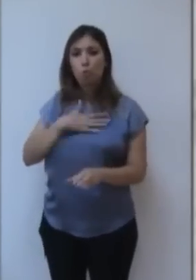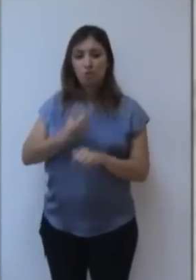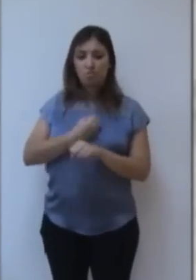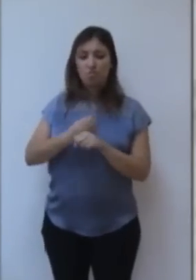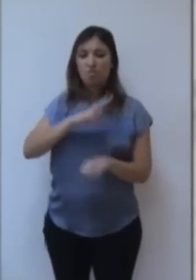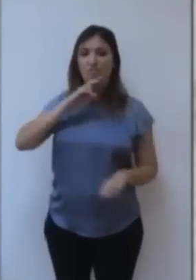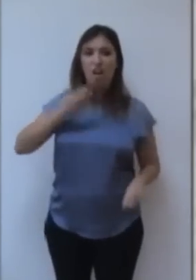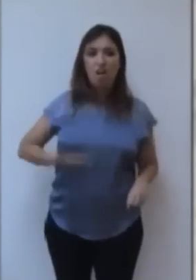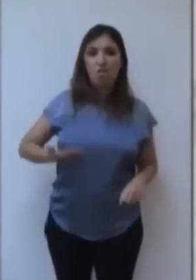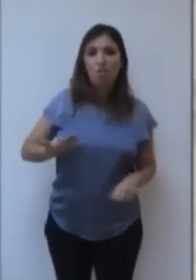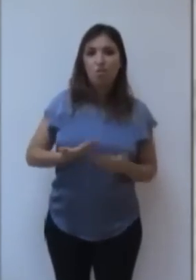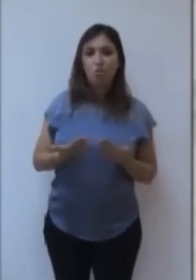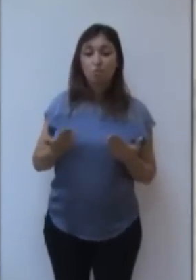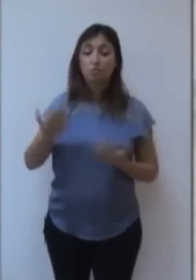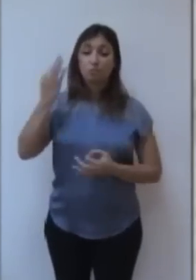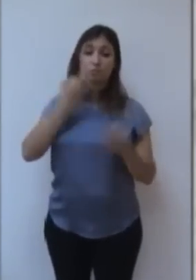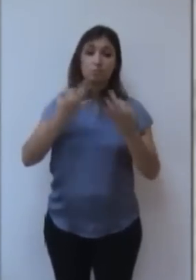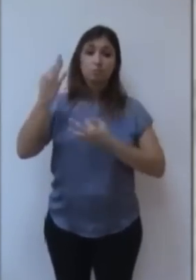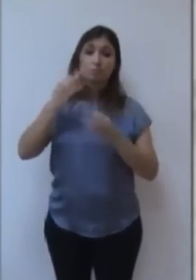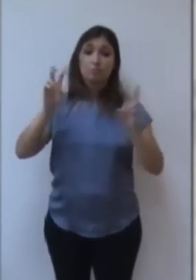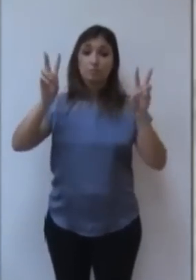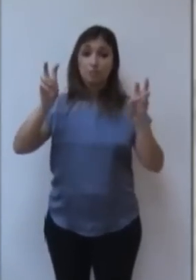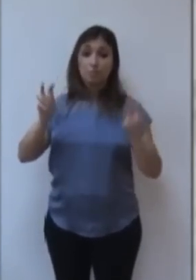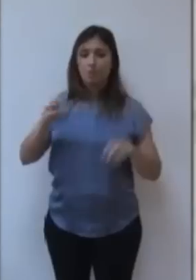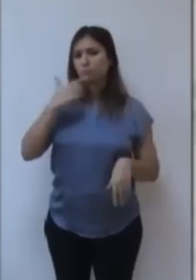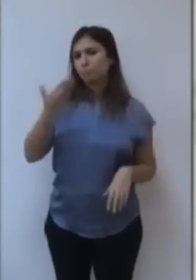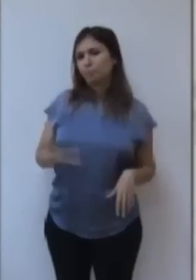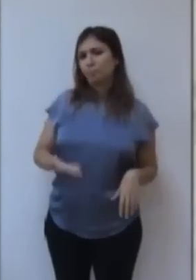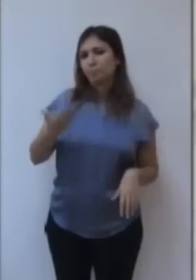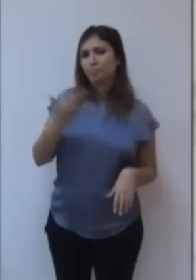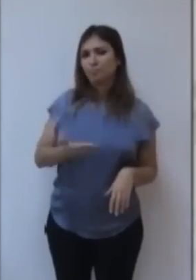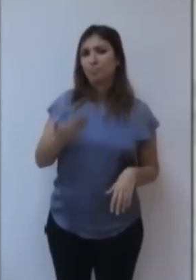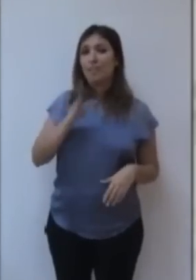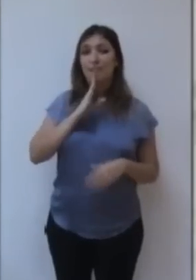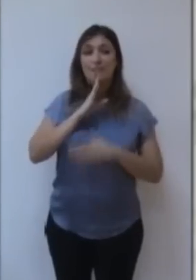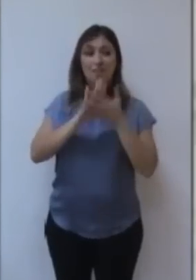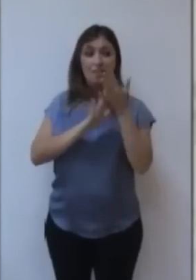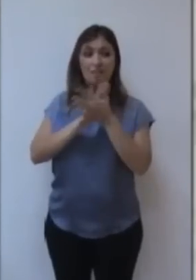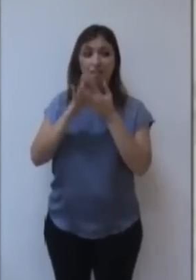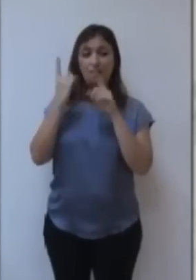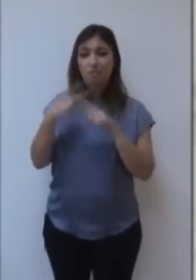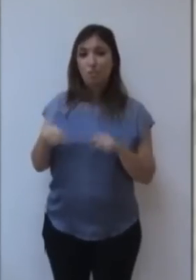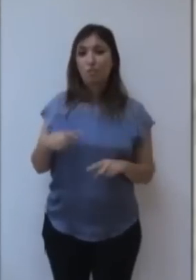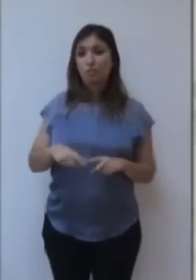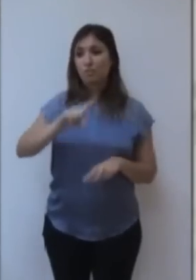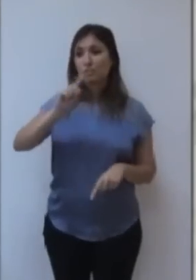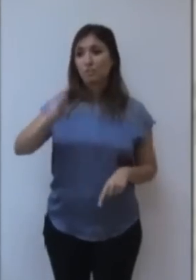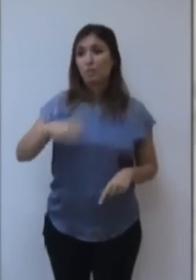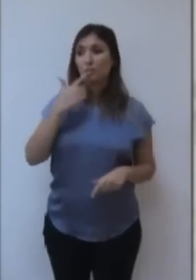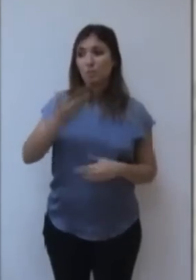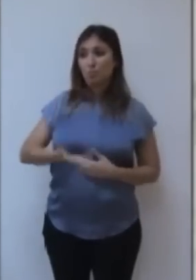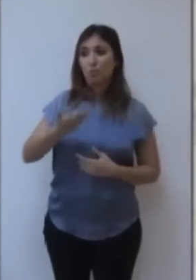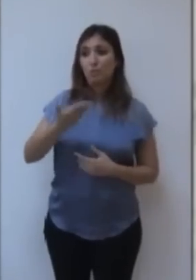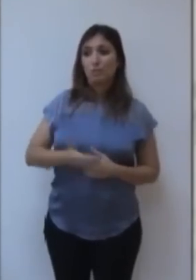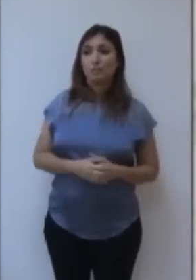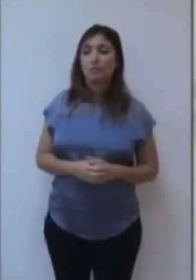se hace. O sea, son aspectos que trascienden, ¿no? Muchas de las cosas que hemos hablado, y son también importantes, son muy